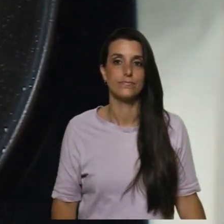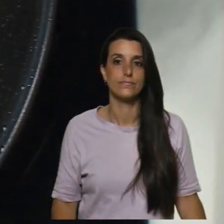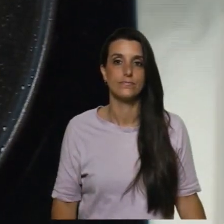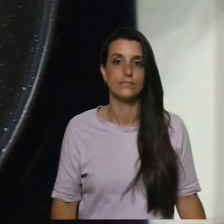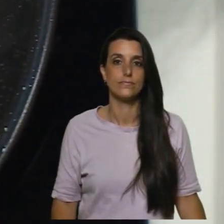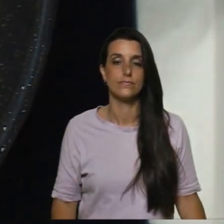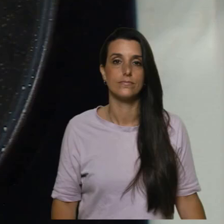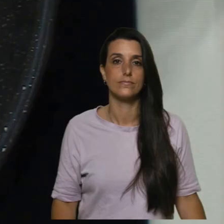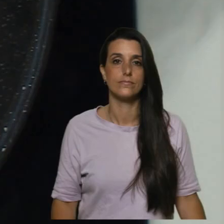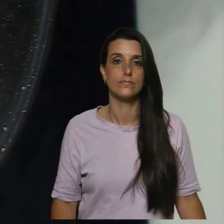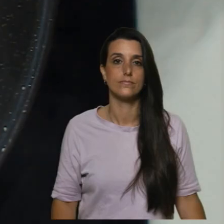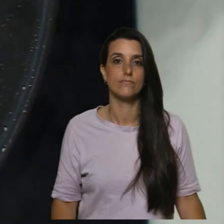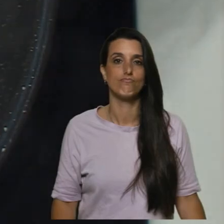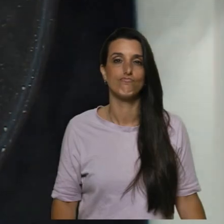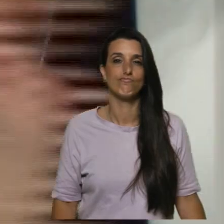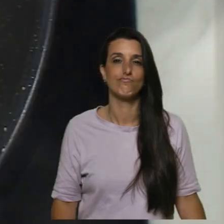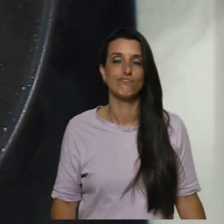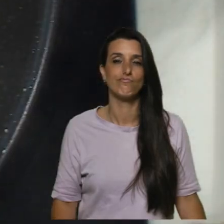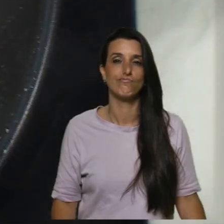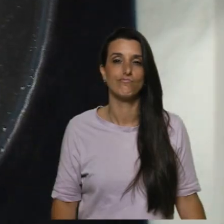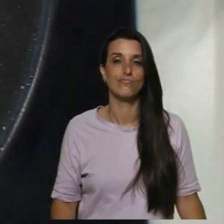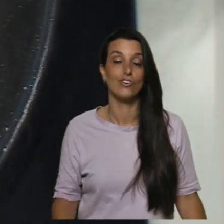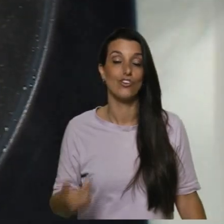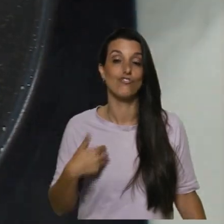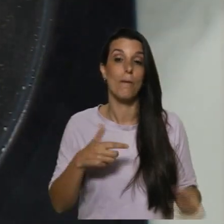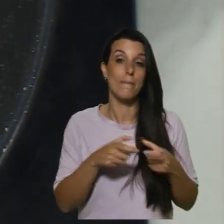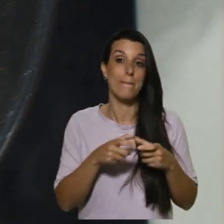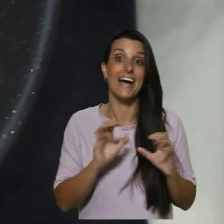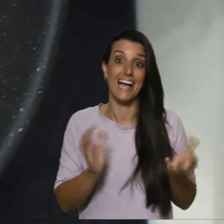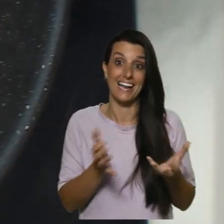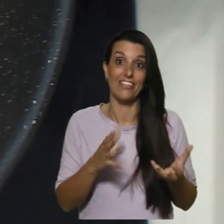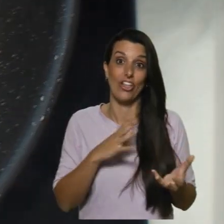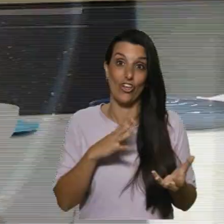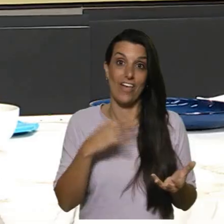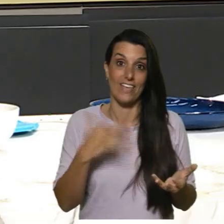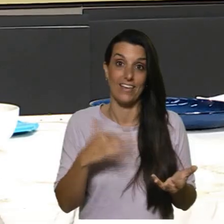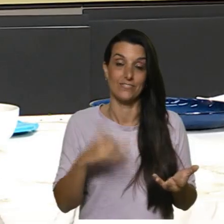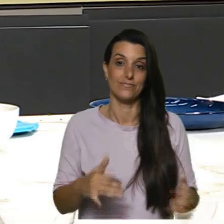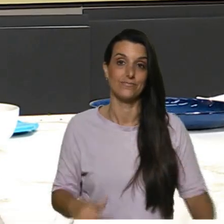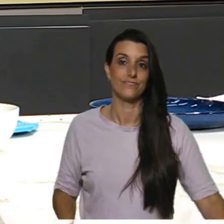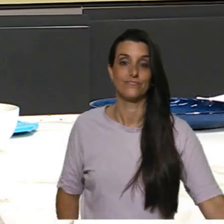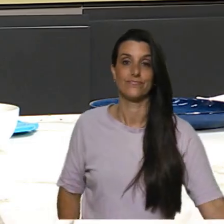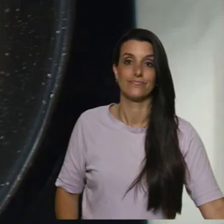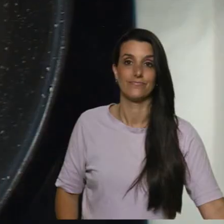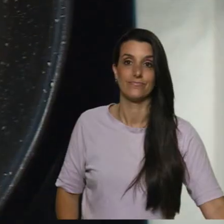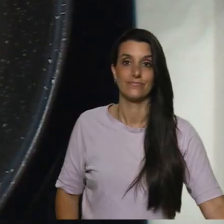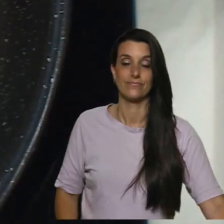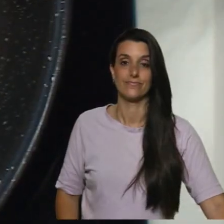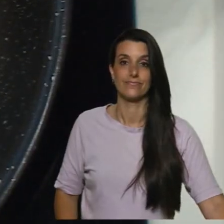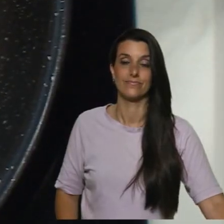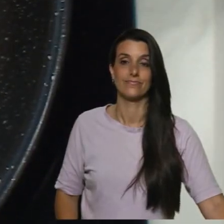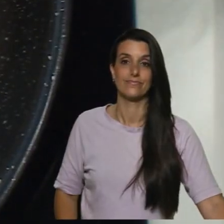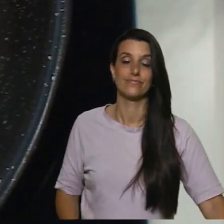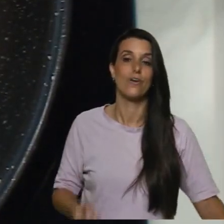¿Ah? Ahí va. Ay. Sin quemarte. ¿Sabes qué pasa? Yo estoy con las papas calientes todavía. ¿Ah? Porque se apiadaron